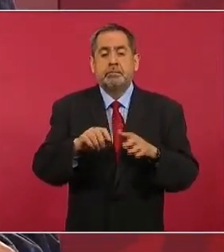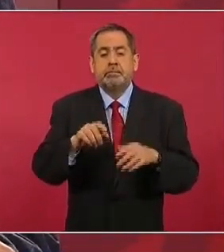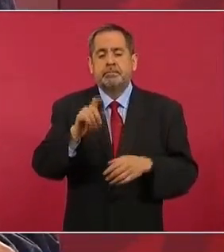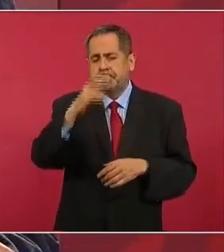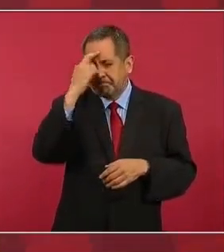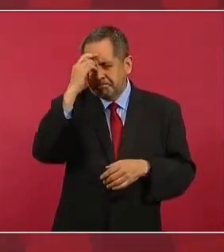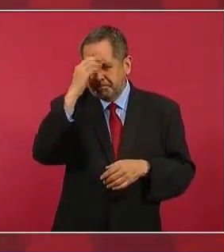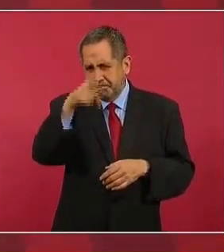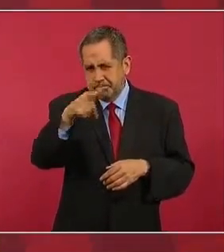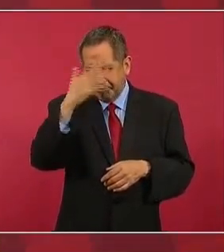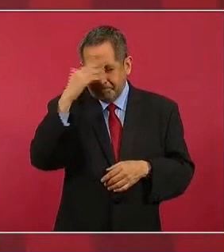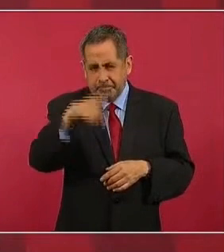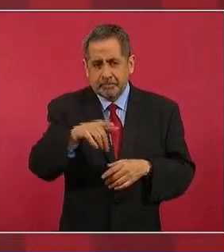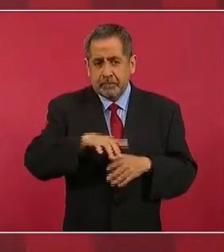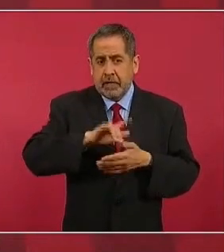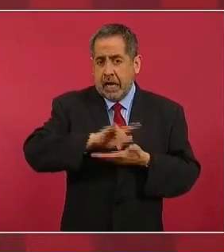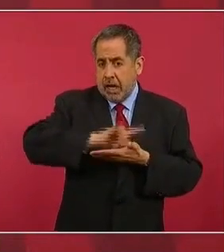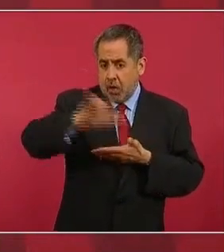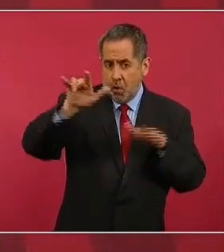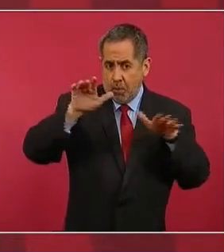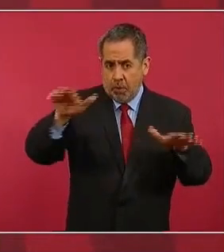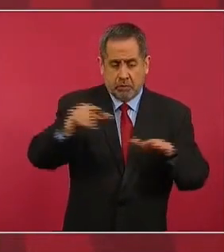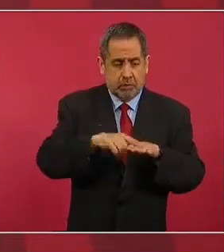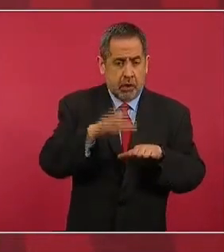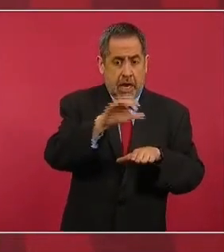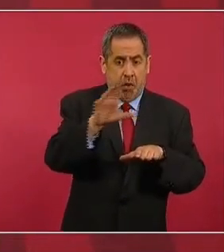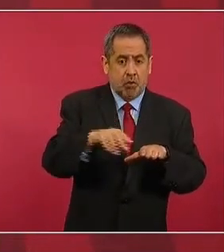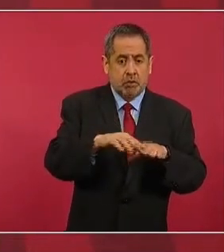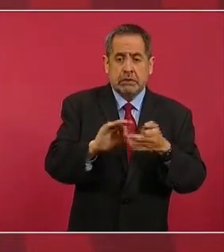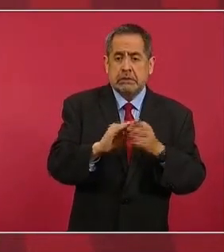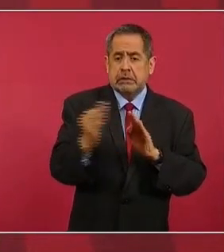está el aeropuerto de Cancún.